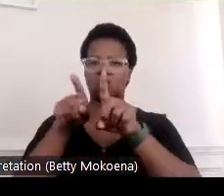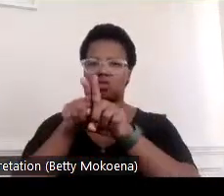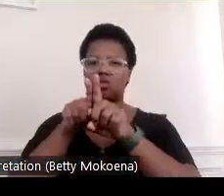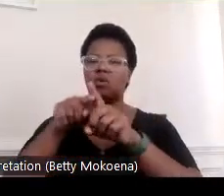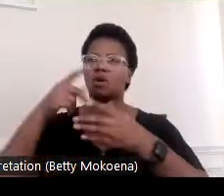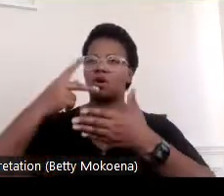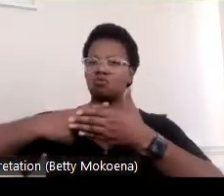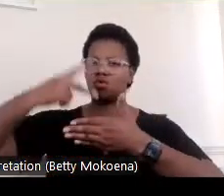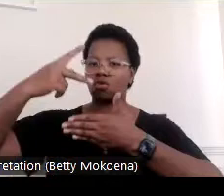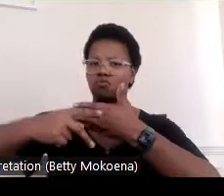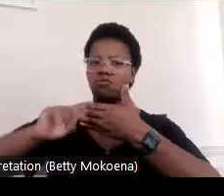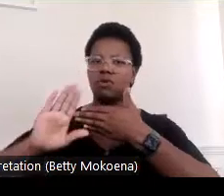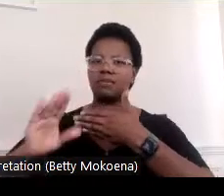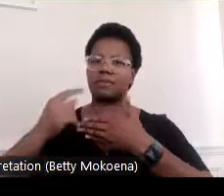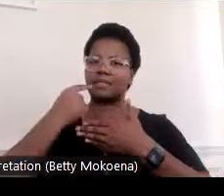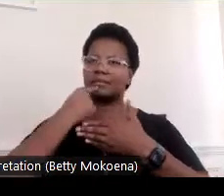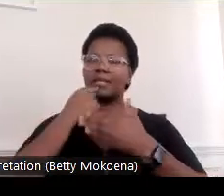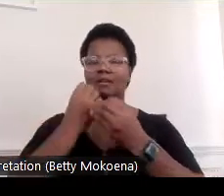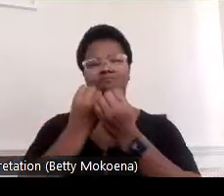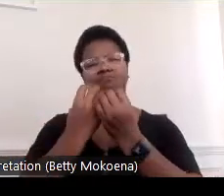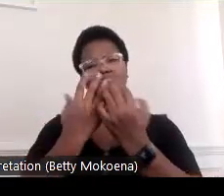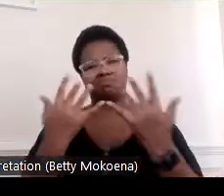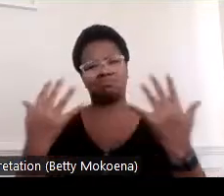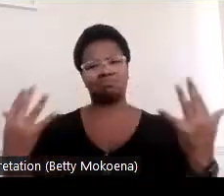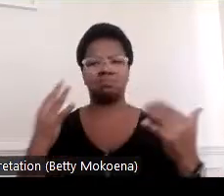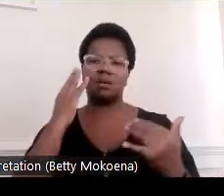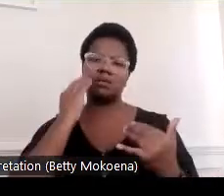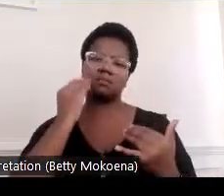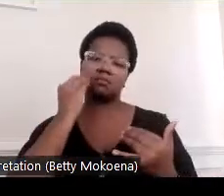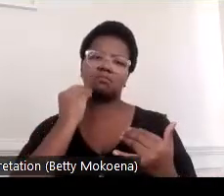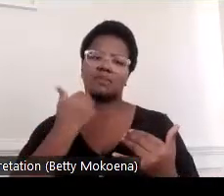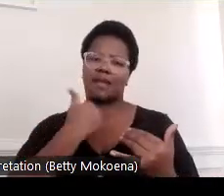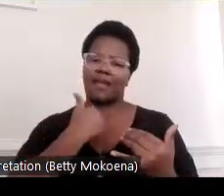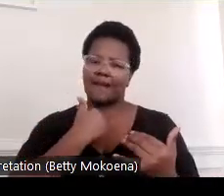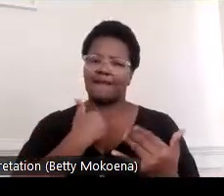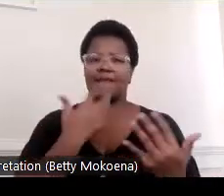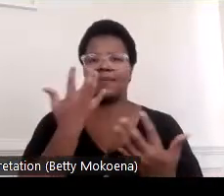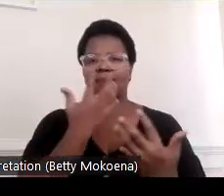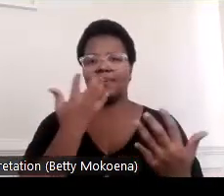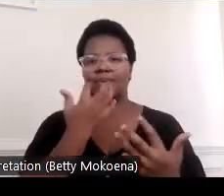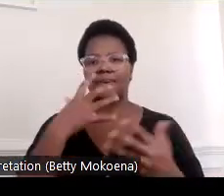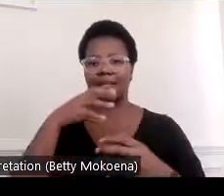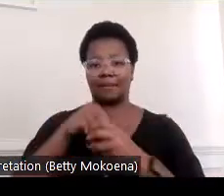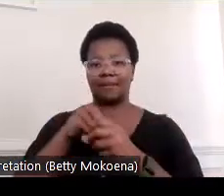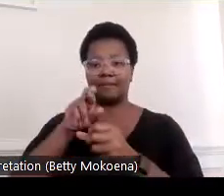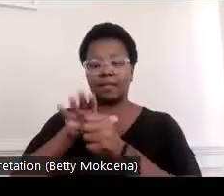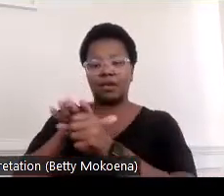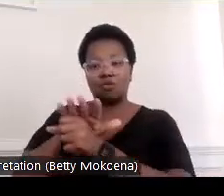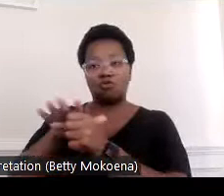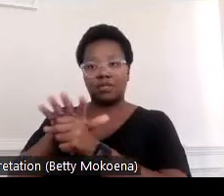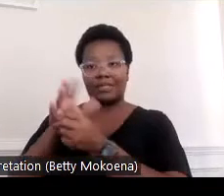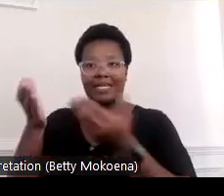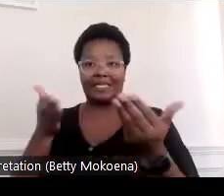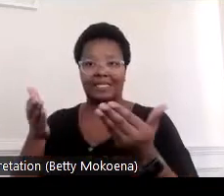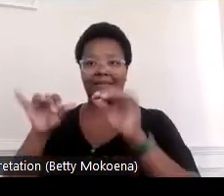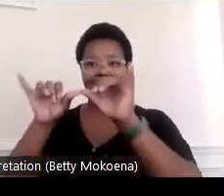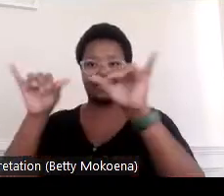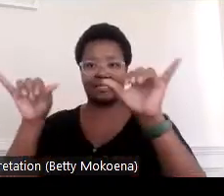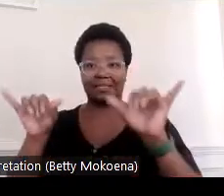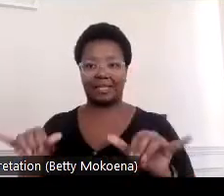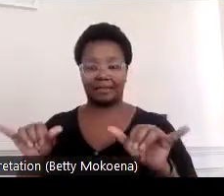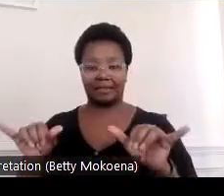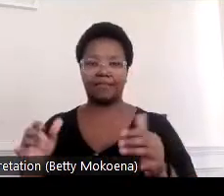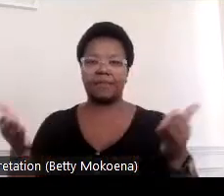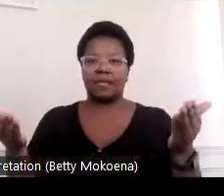programas similares y también tienen una multitud de experiencia con el sistema de Centro Regional